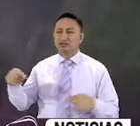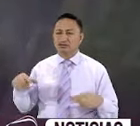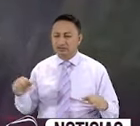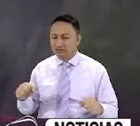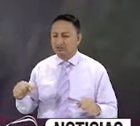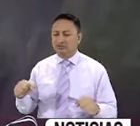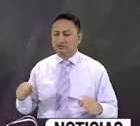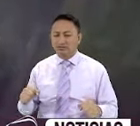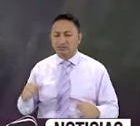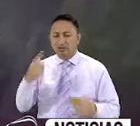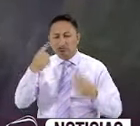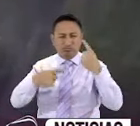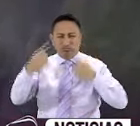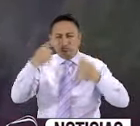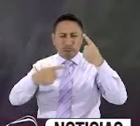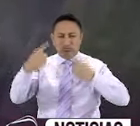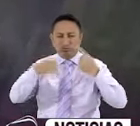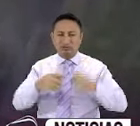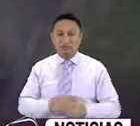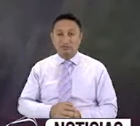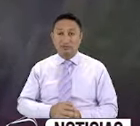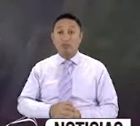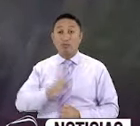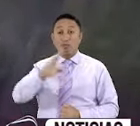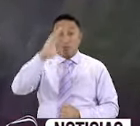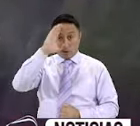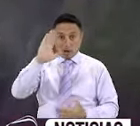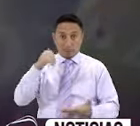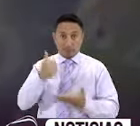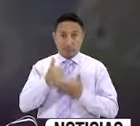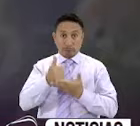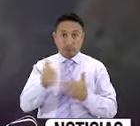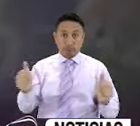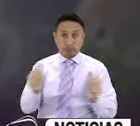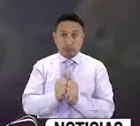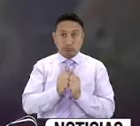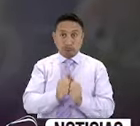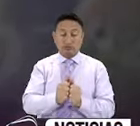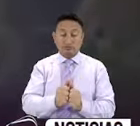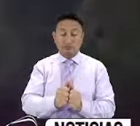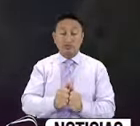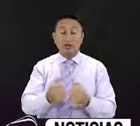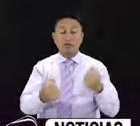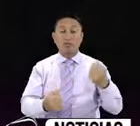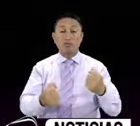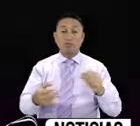Lloraba. Fue asistido por personal de la policía y llevado en un patrullero.